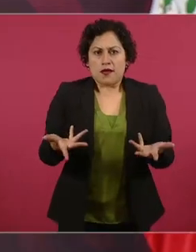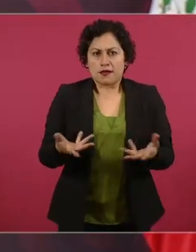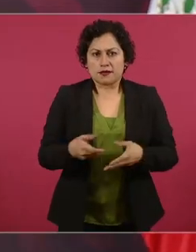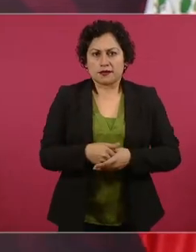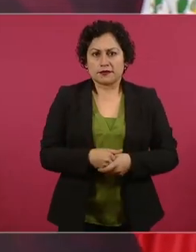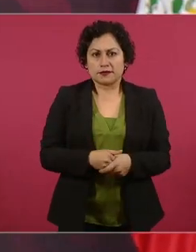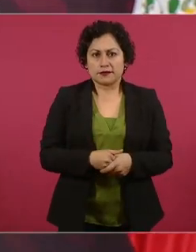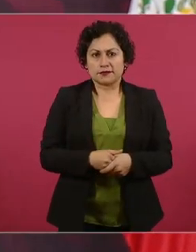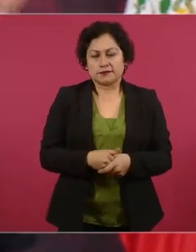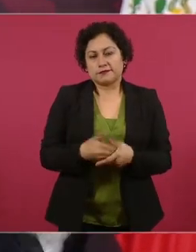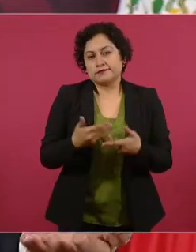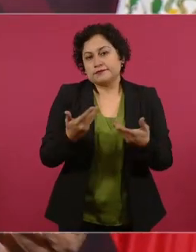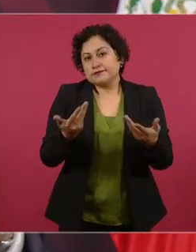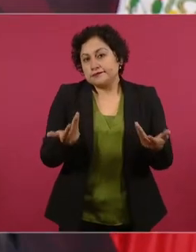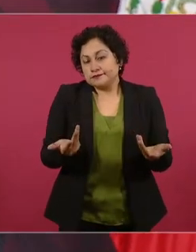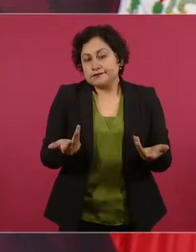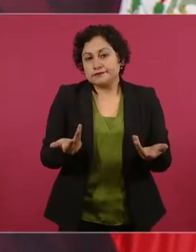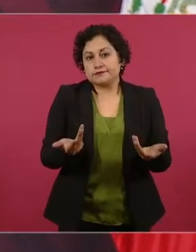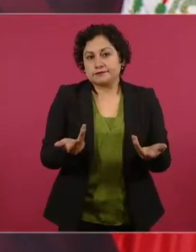Pues